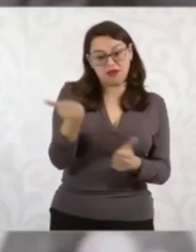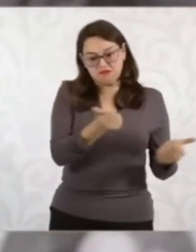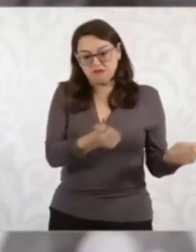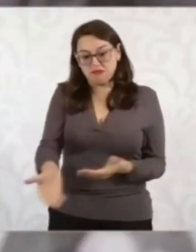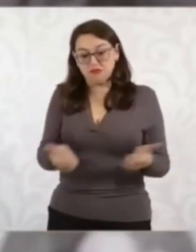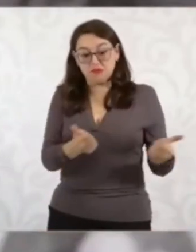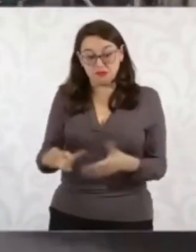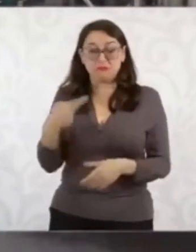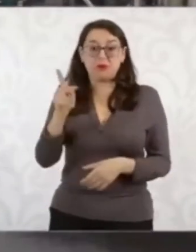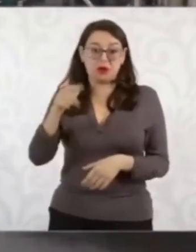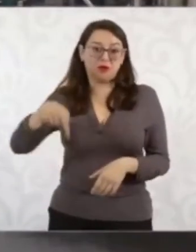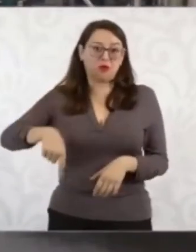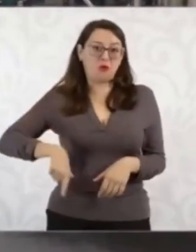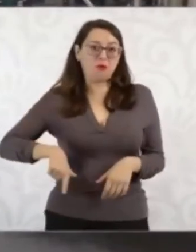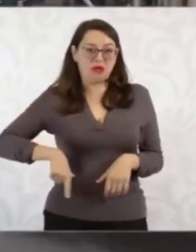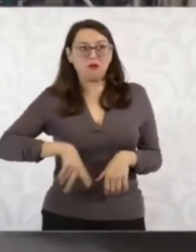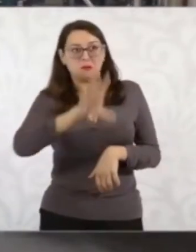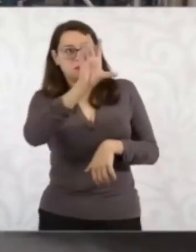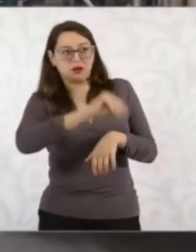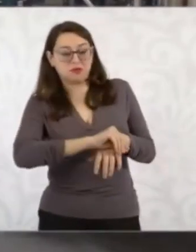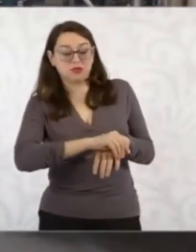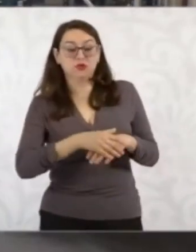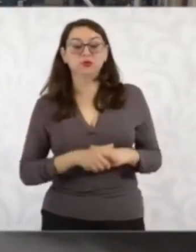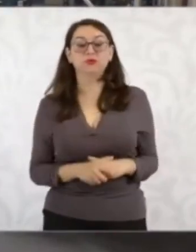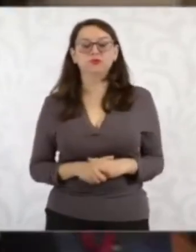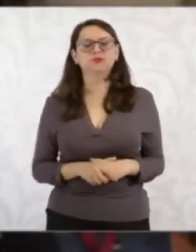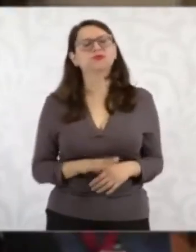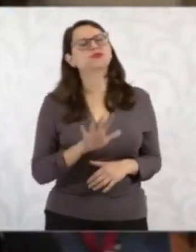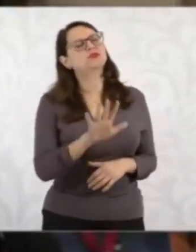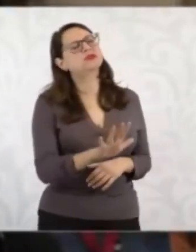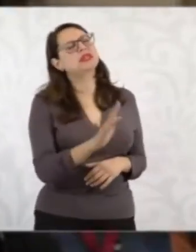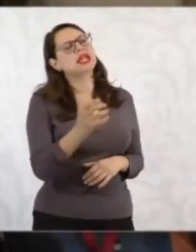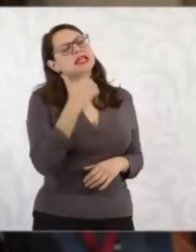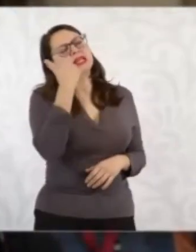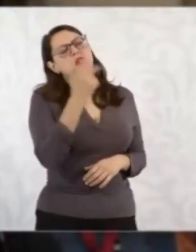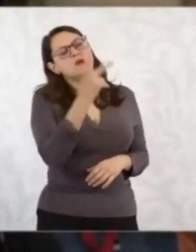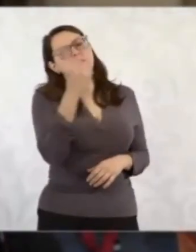En este caso, Presidenta, me gustaría preguntar al secretario de Relaciones cómo va el caso